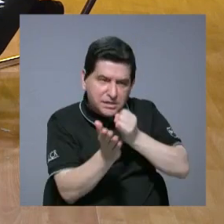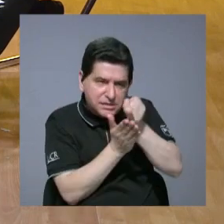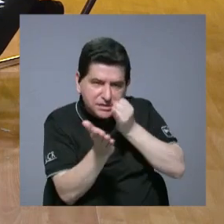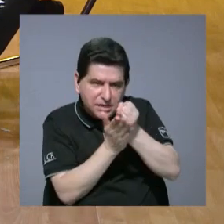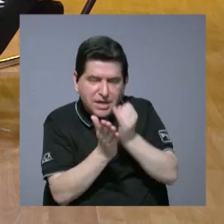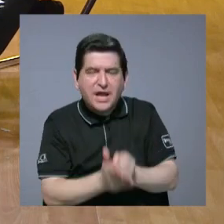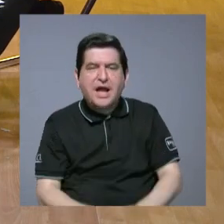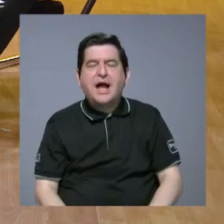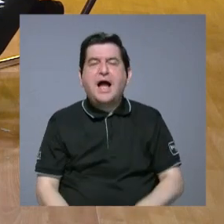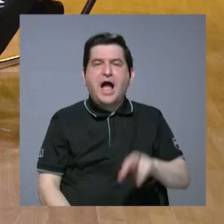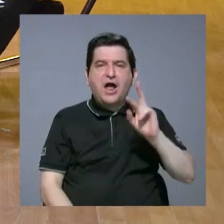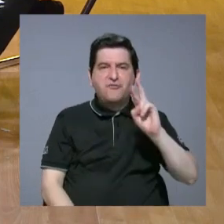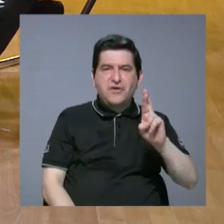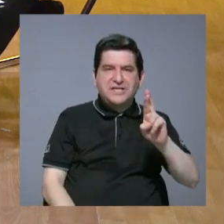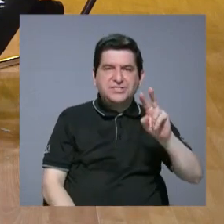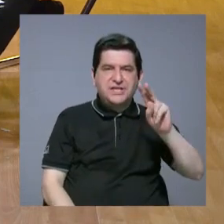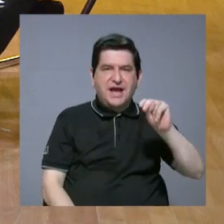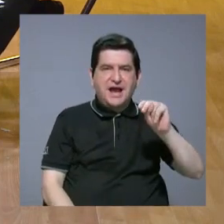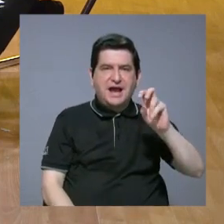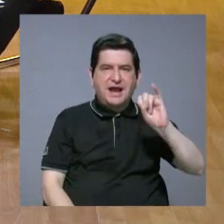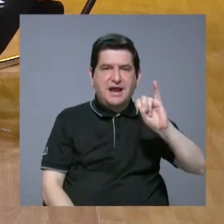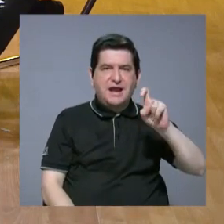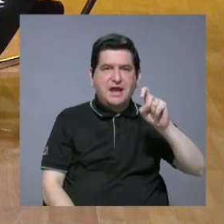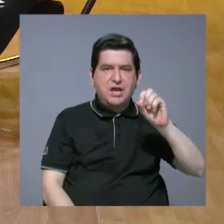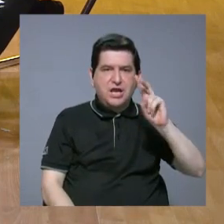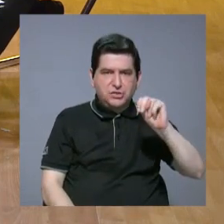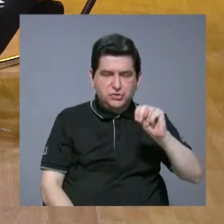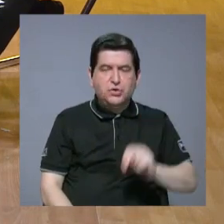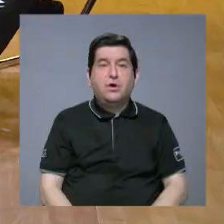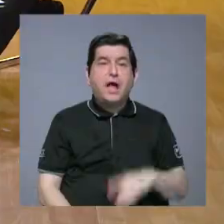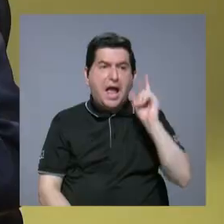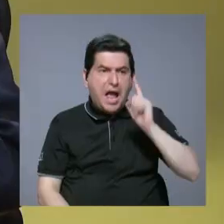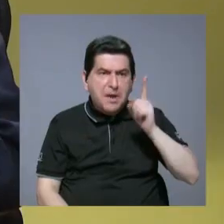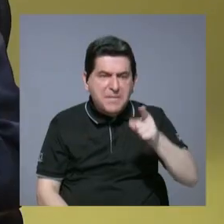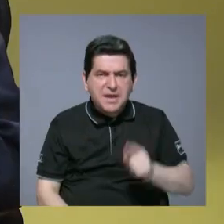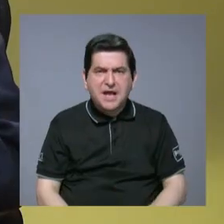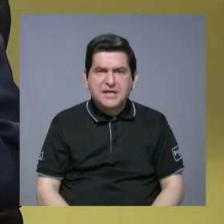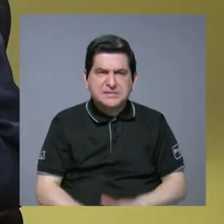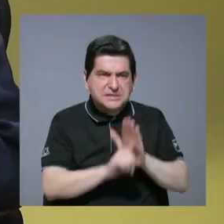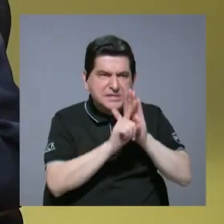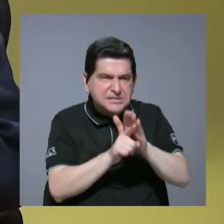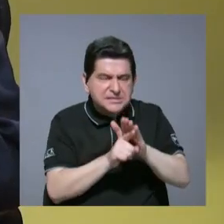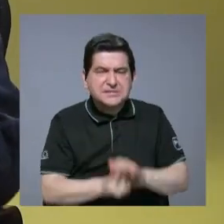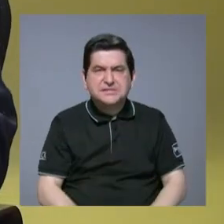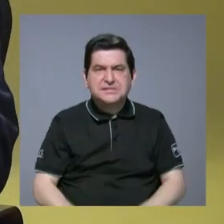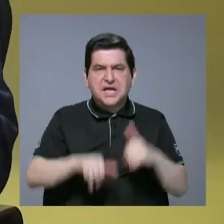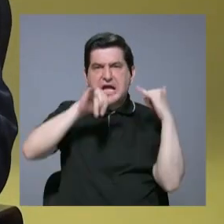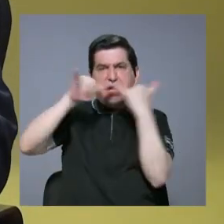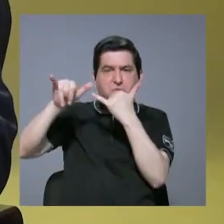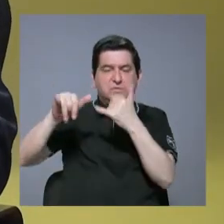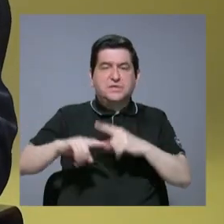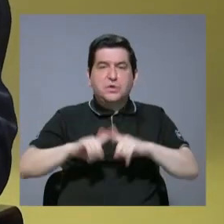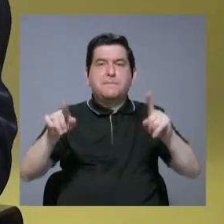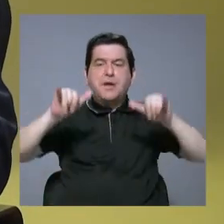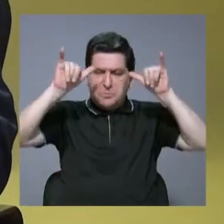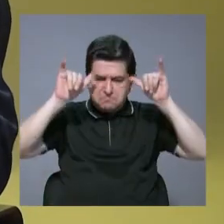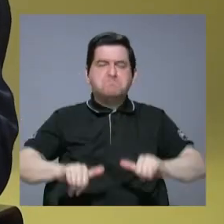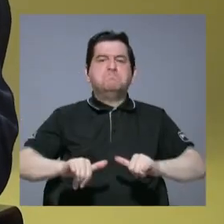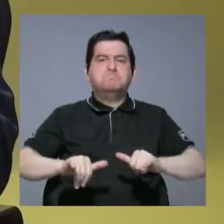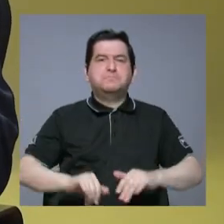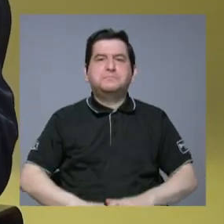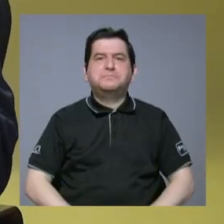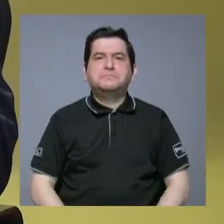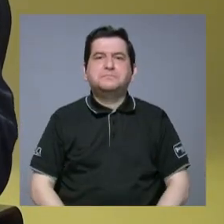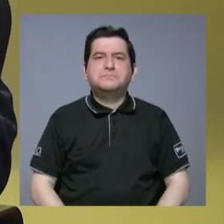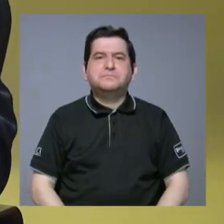a Richard Nixon fueron objeto de asedio, de amenaza, de acusaciones. Sin embargo, se mantuvieron.